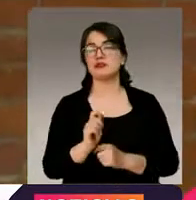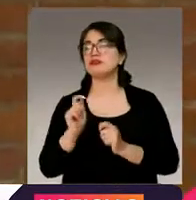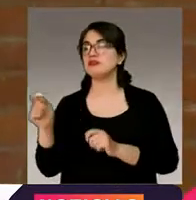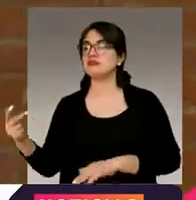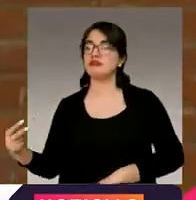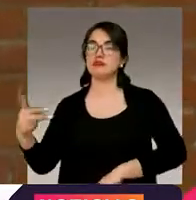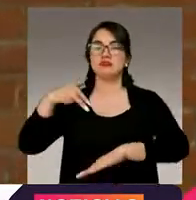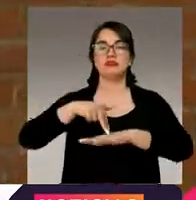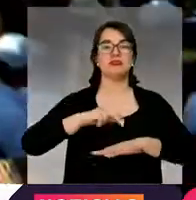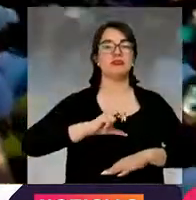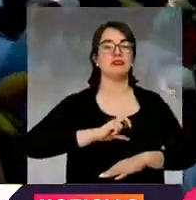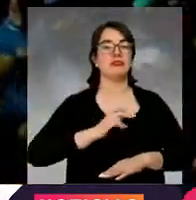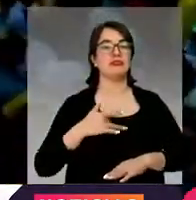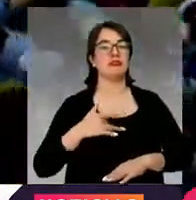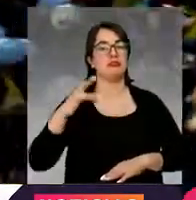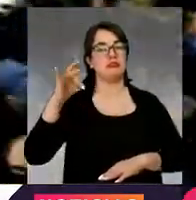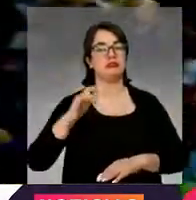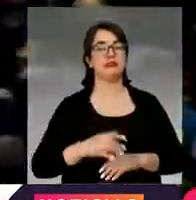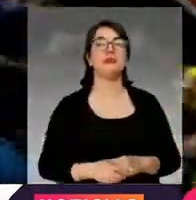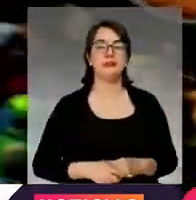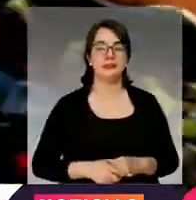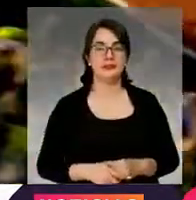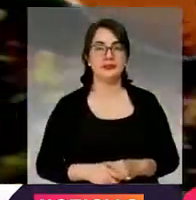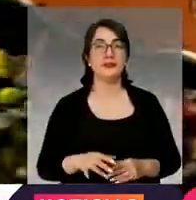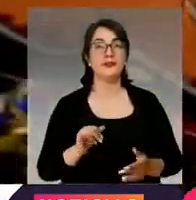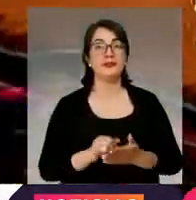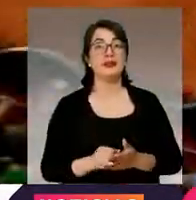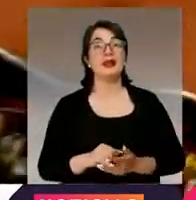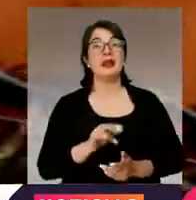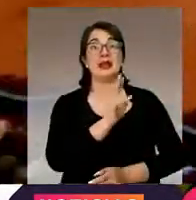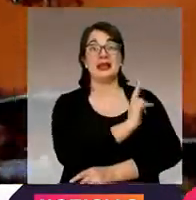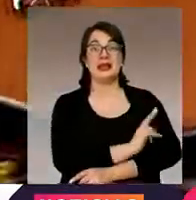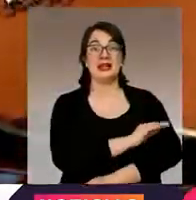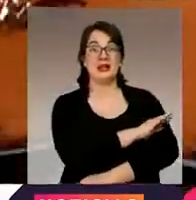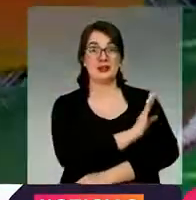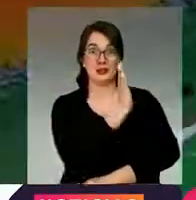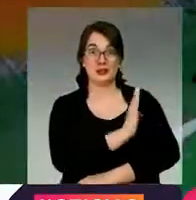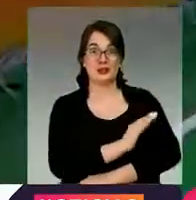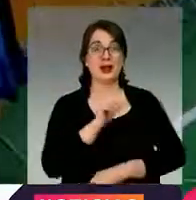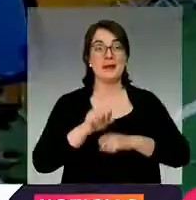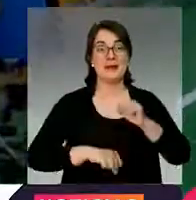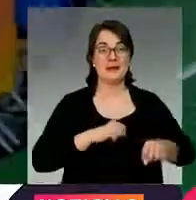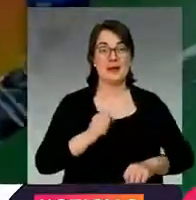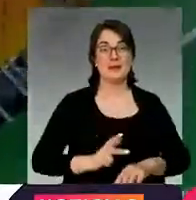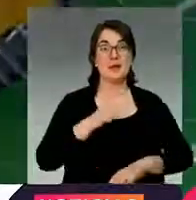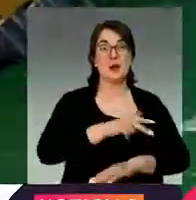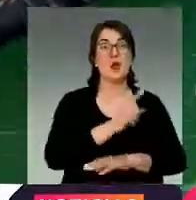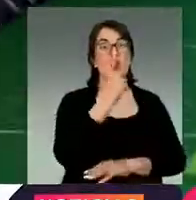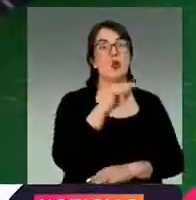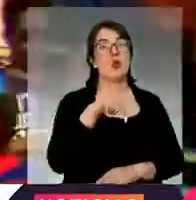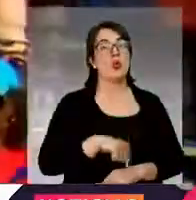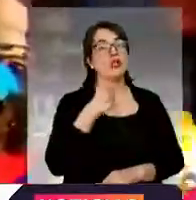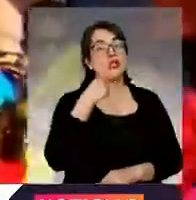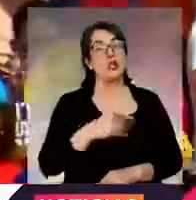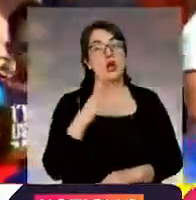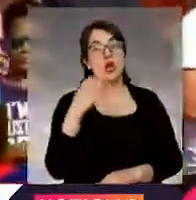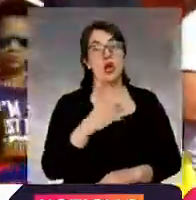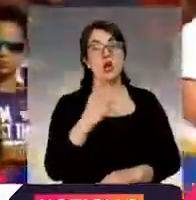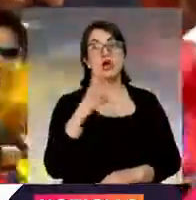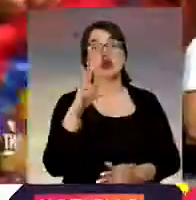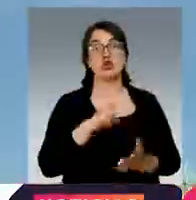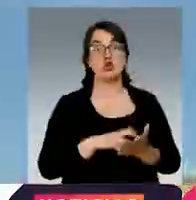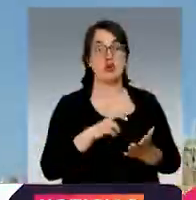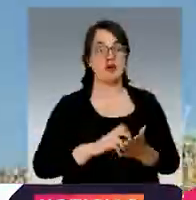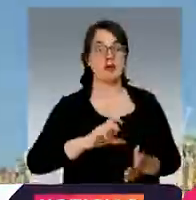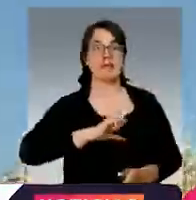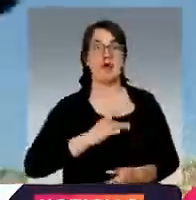adjudicó la presea de bronce. En Río 2016, Mariana Pajón se convirtió en la única atleta de la historia de Colombia en ganar por segunda vez un